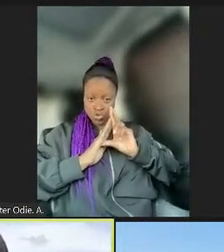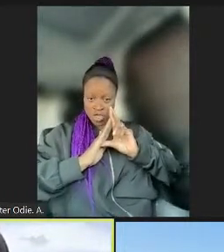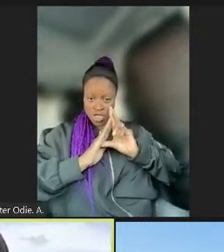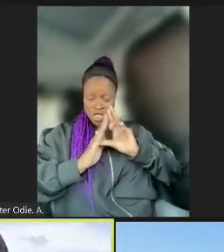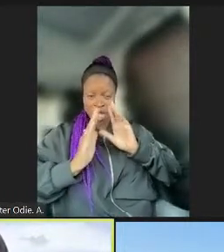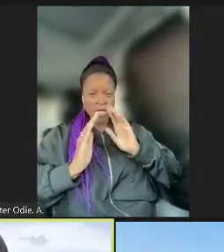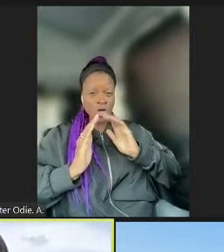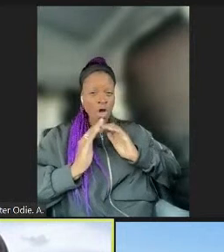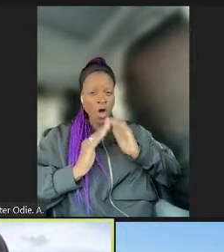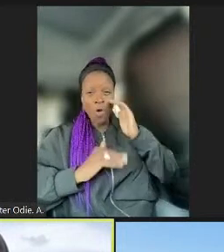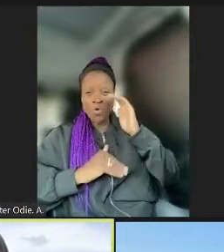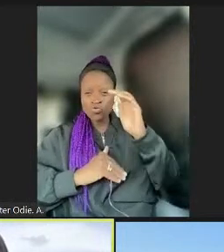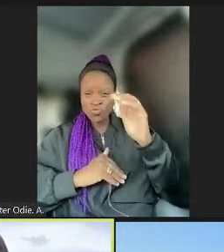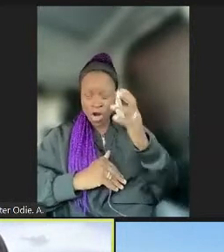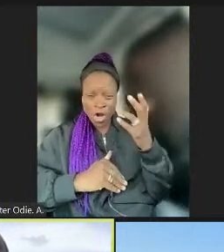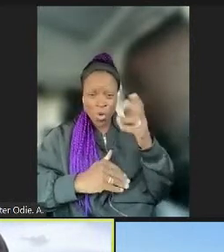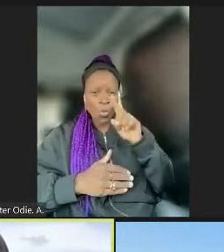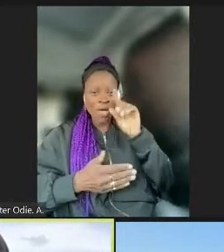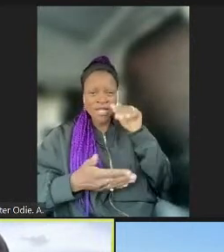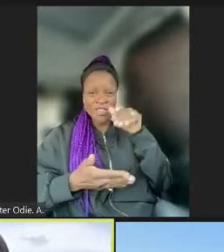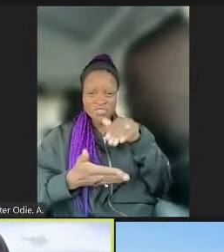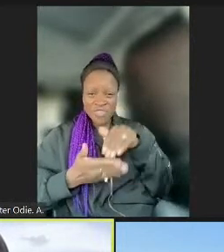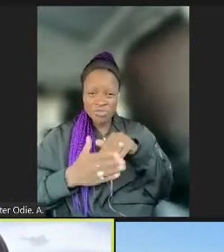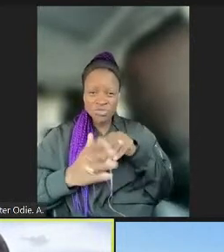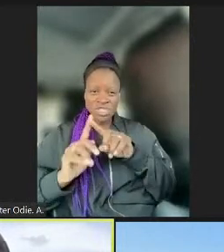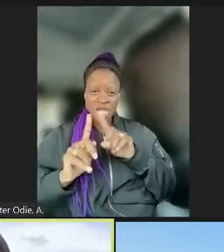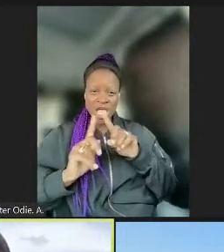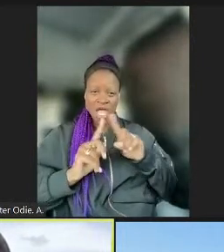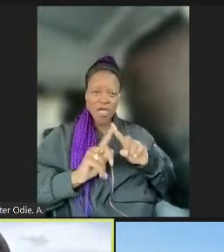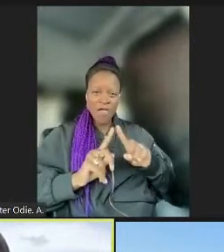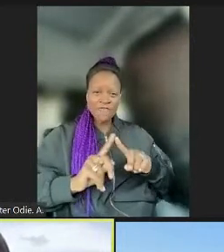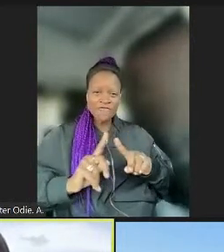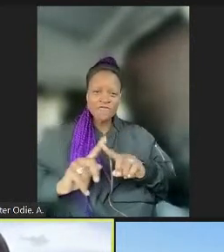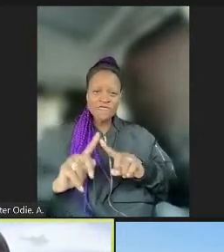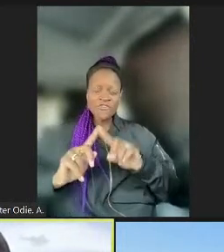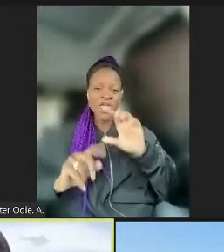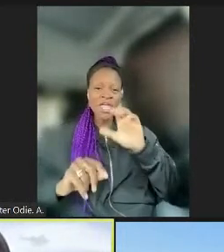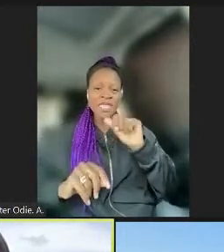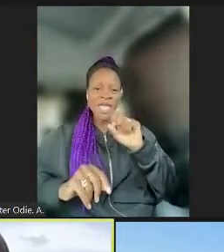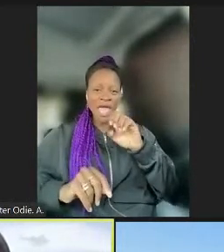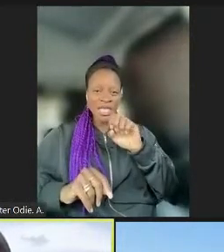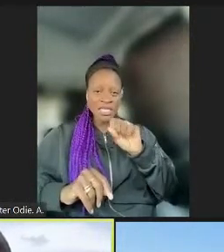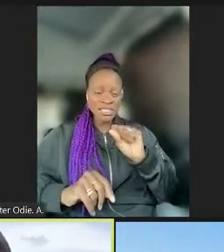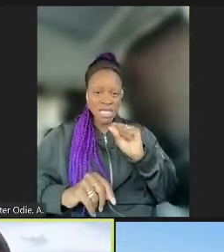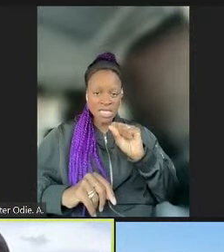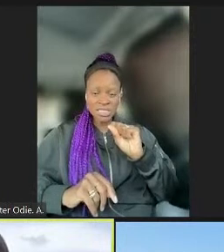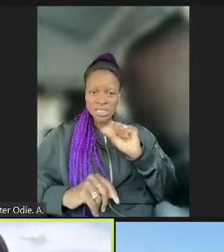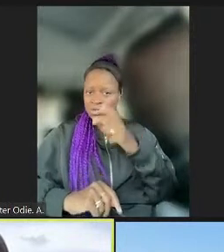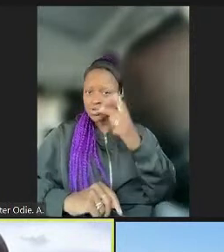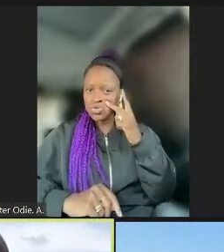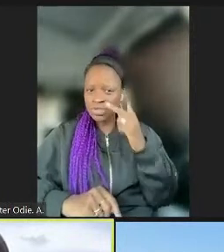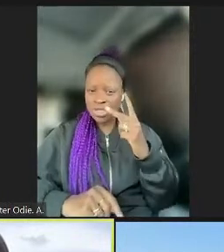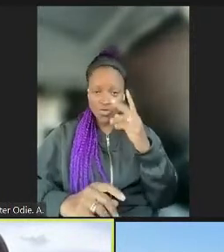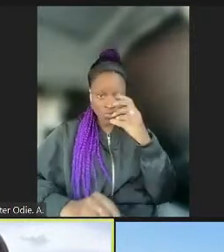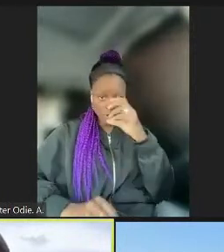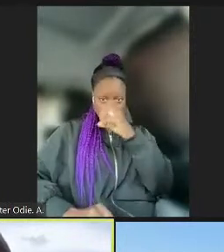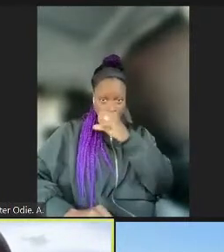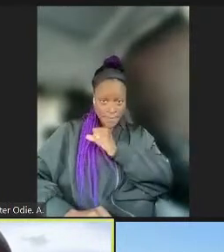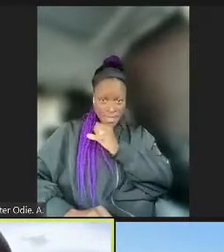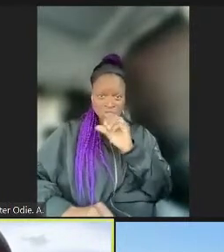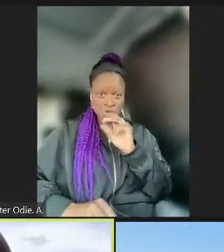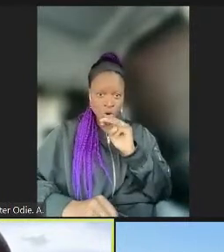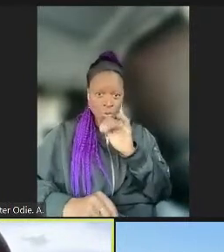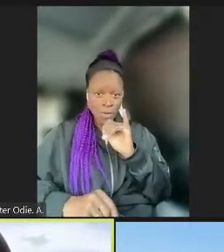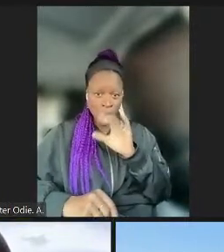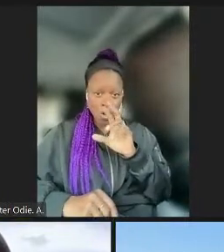de diferentes casos, ¿verdad? Para ver si alguien se nos pasó que tuviera la, de que tuvieran el nuevo